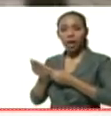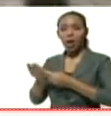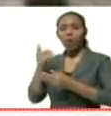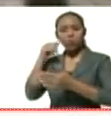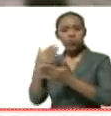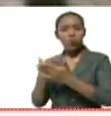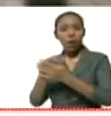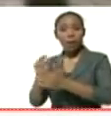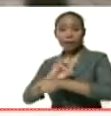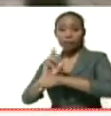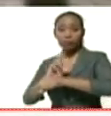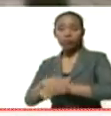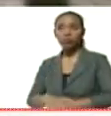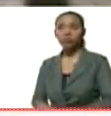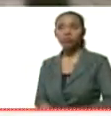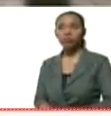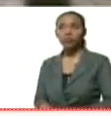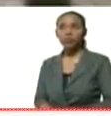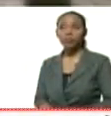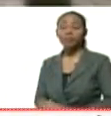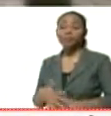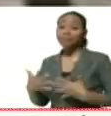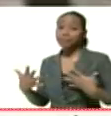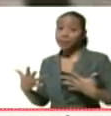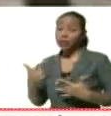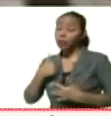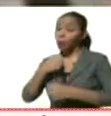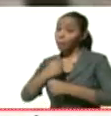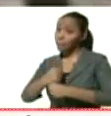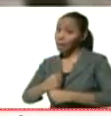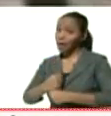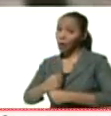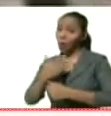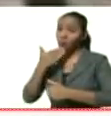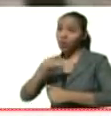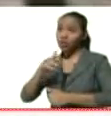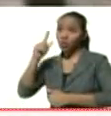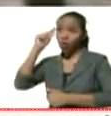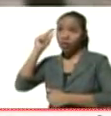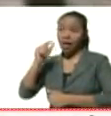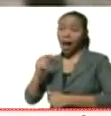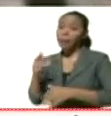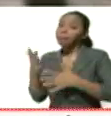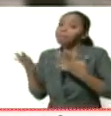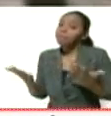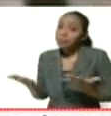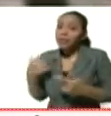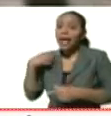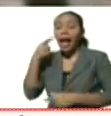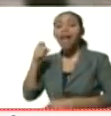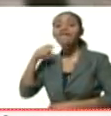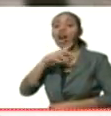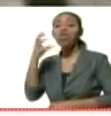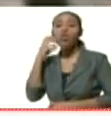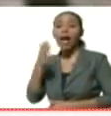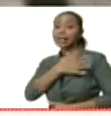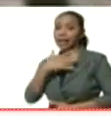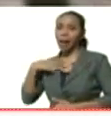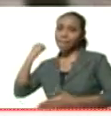prueba rápida. Así que espero que en los próximos días, a pesar de que Iván Duque me quiere